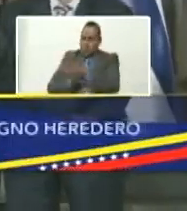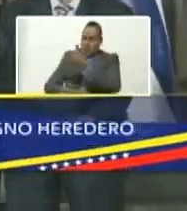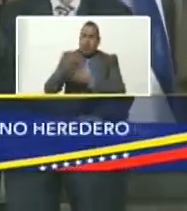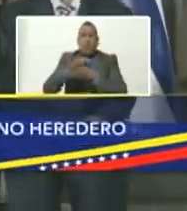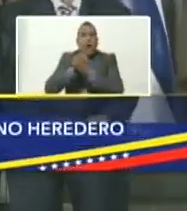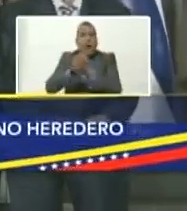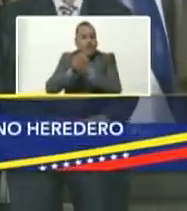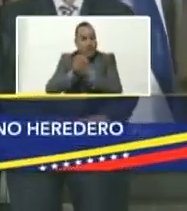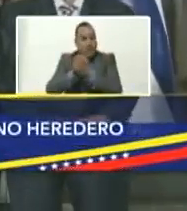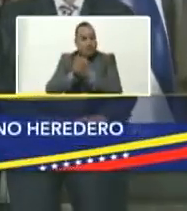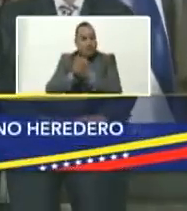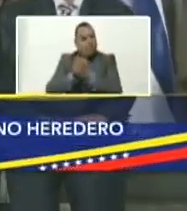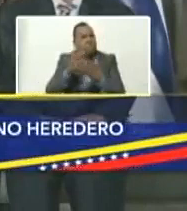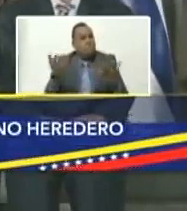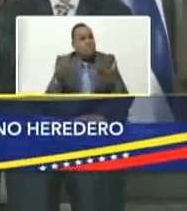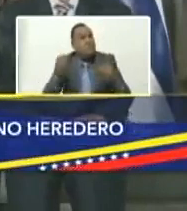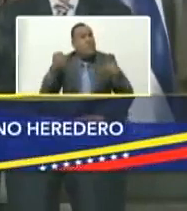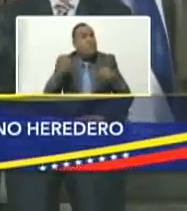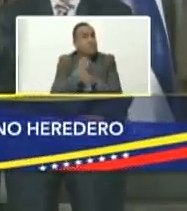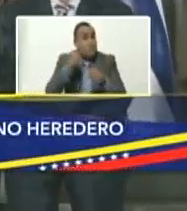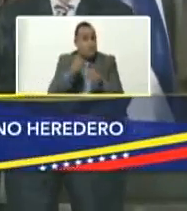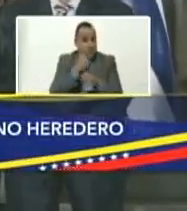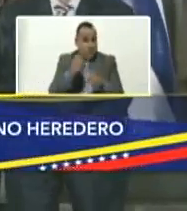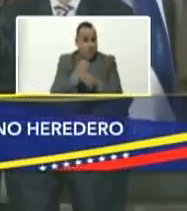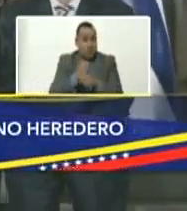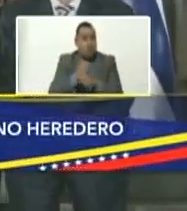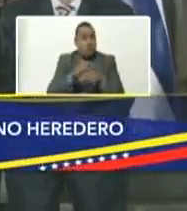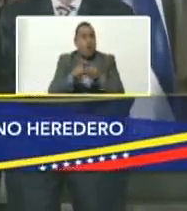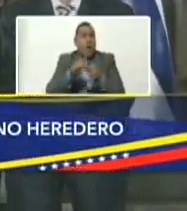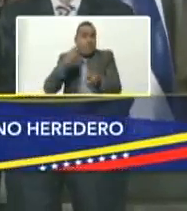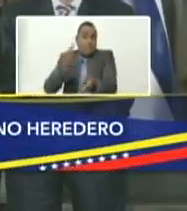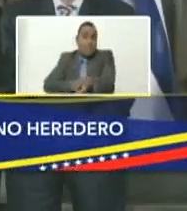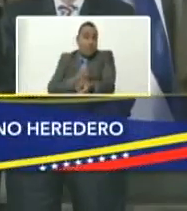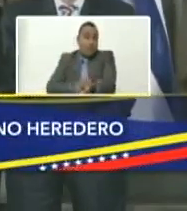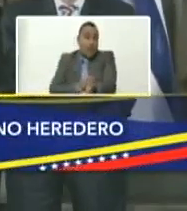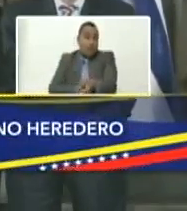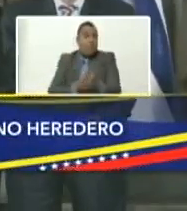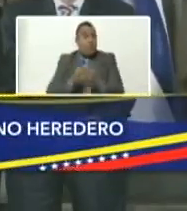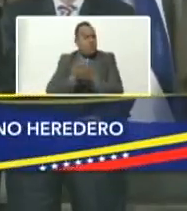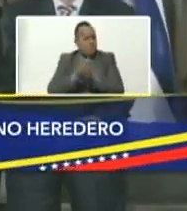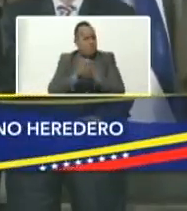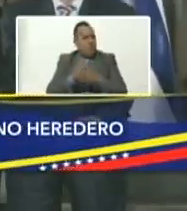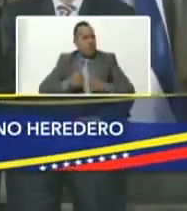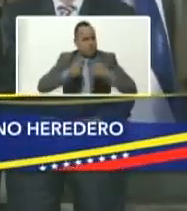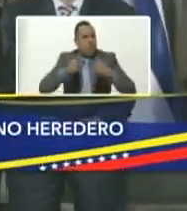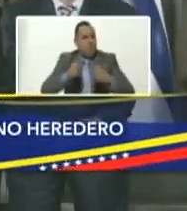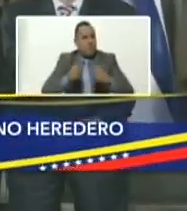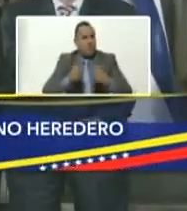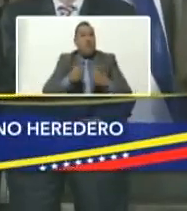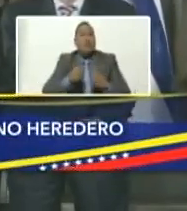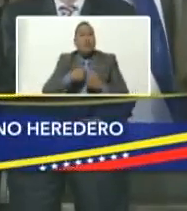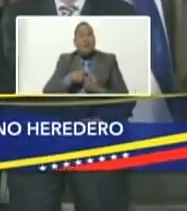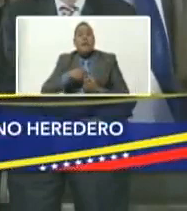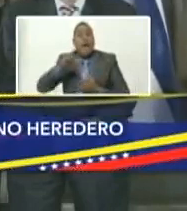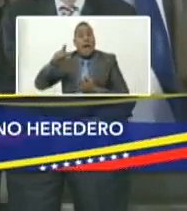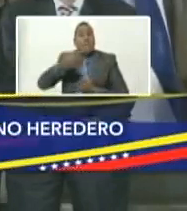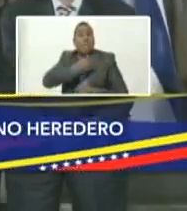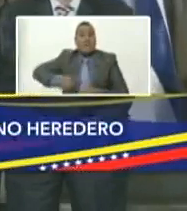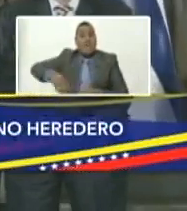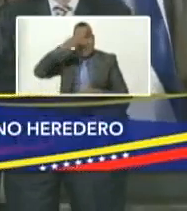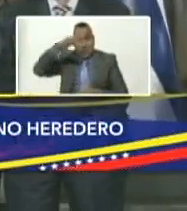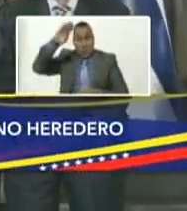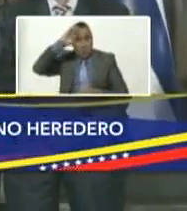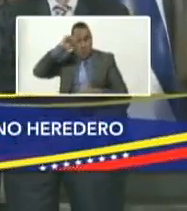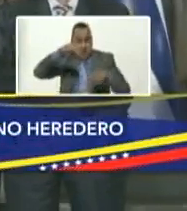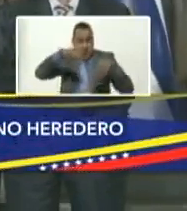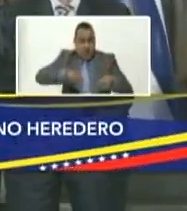de trabajo, una amistad de hermandad profunda. Miguel Díaz-Canel, Nicolás Maduro Moro.